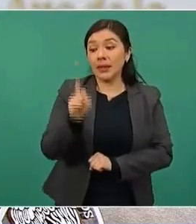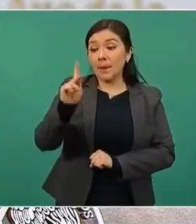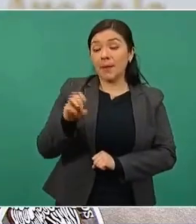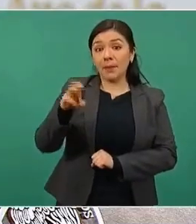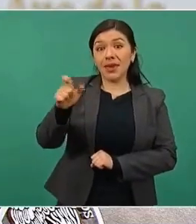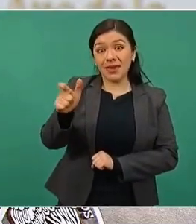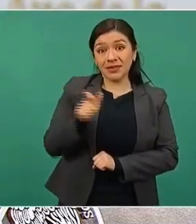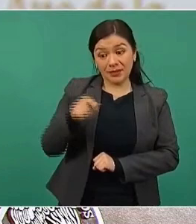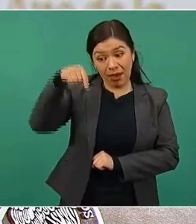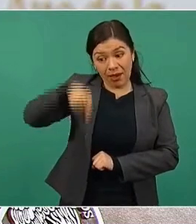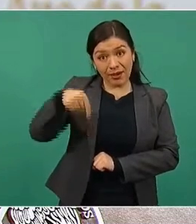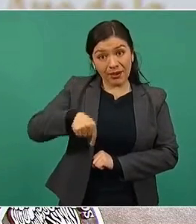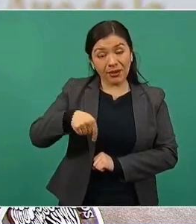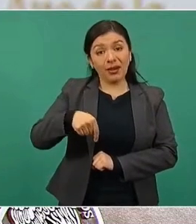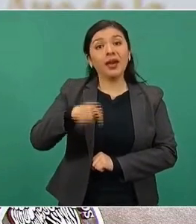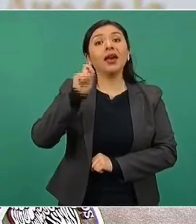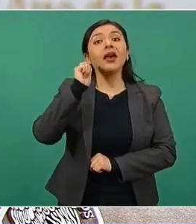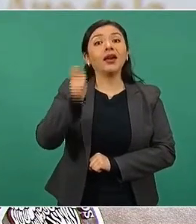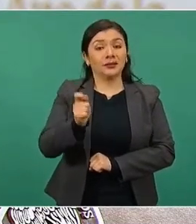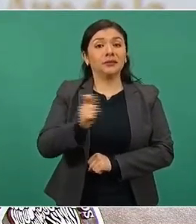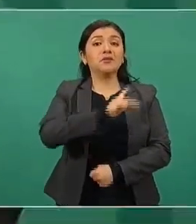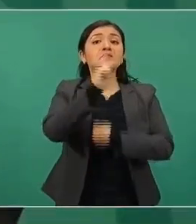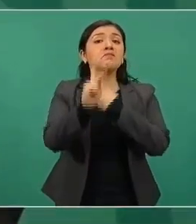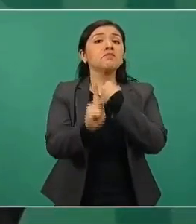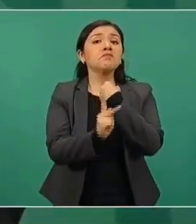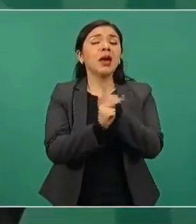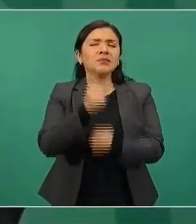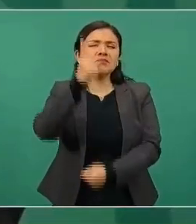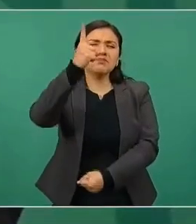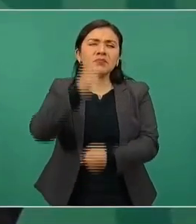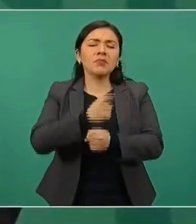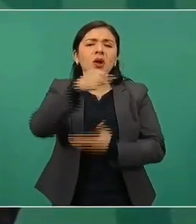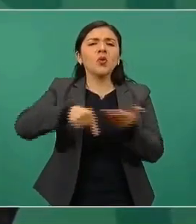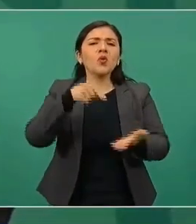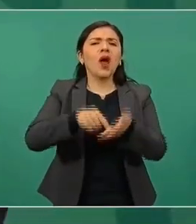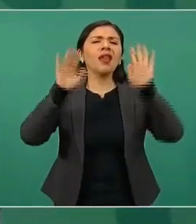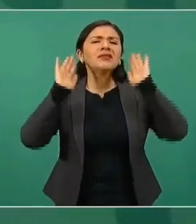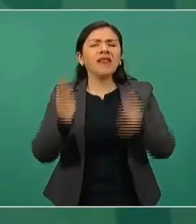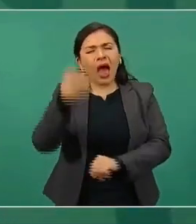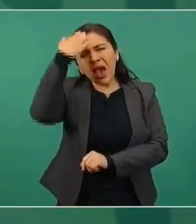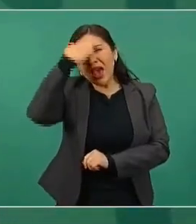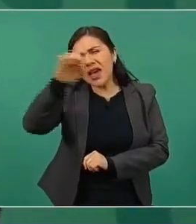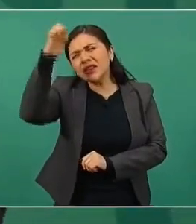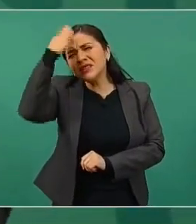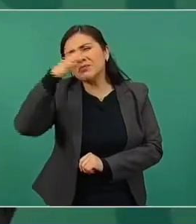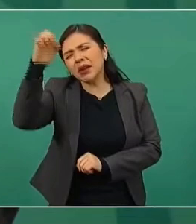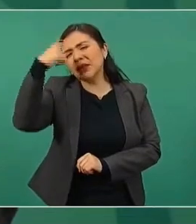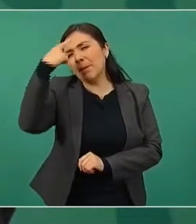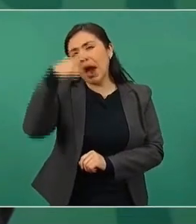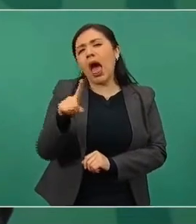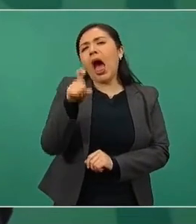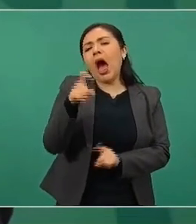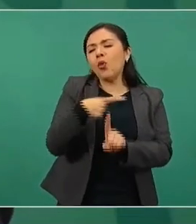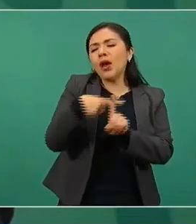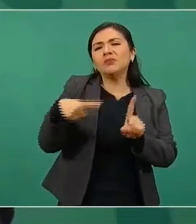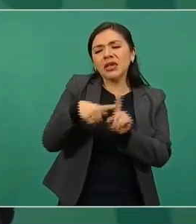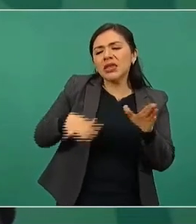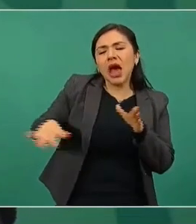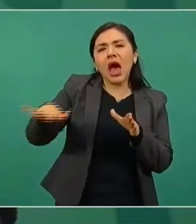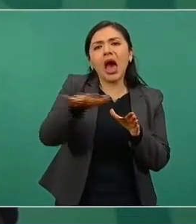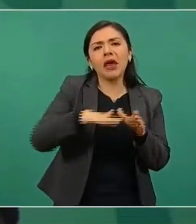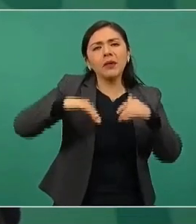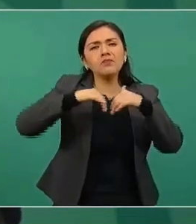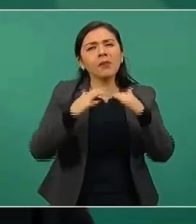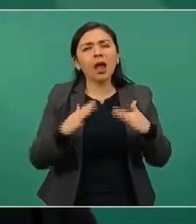el país número 1 con experiencia en aguas someras, porque aquí